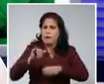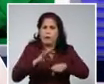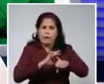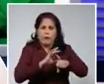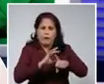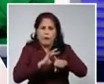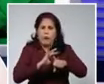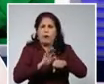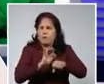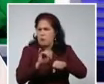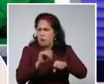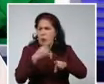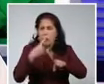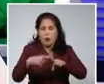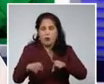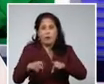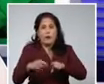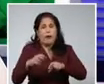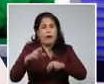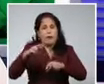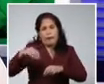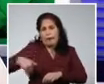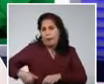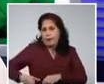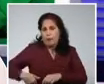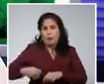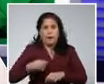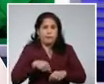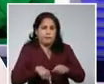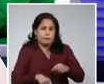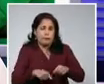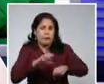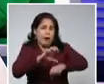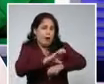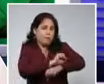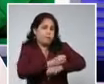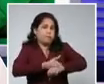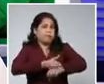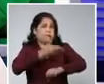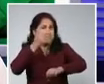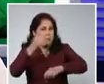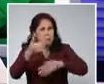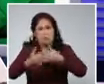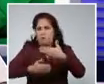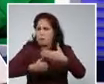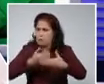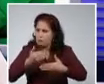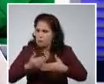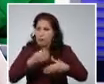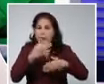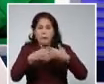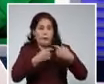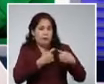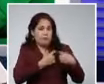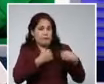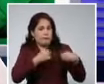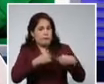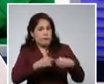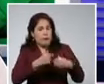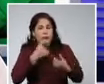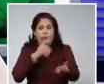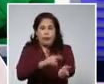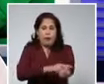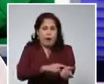previas, insuficiencia renal crónica, hipertensión arterial, cardiopatía isquémica y diabetes